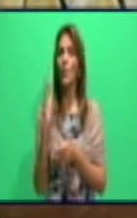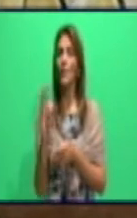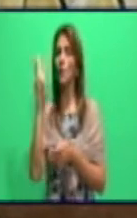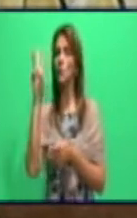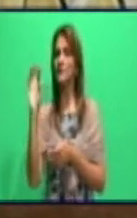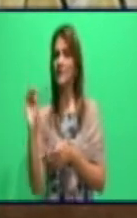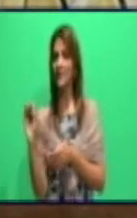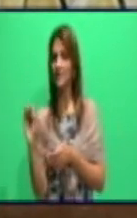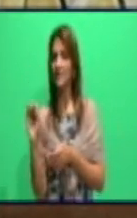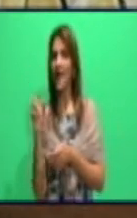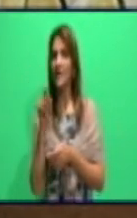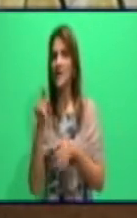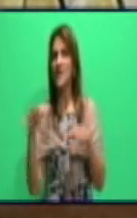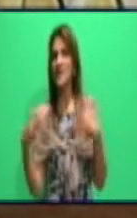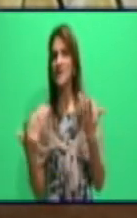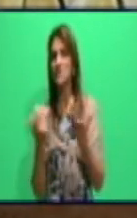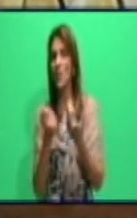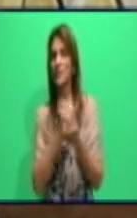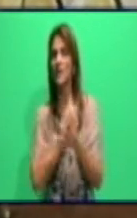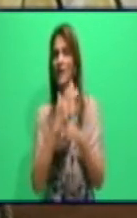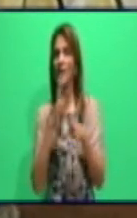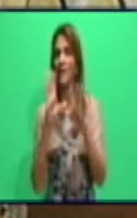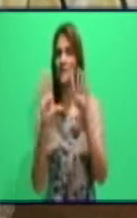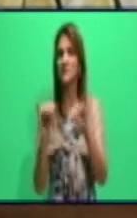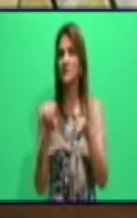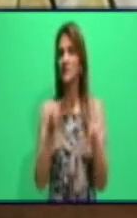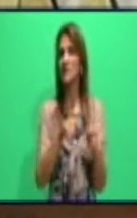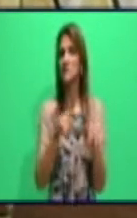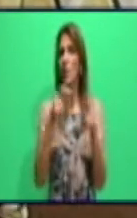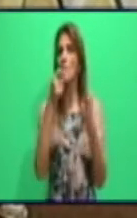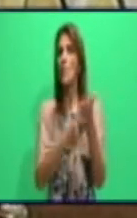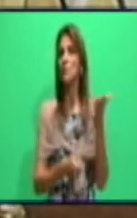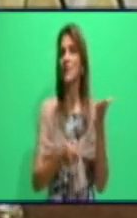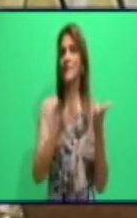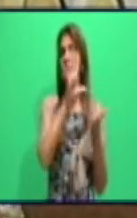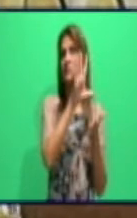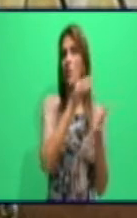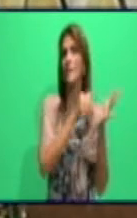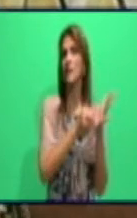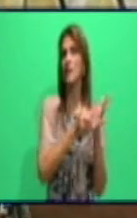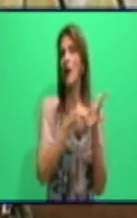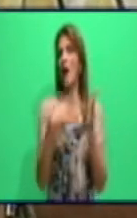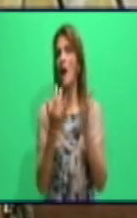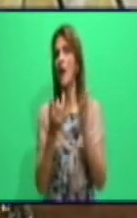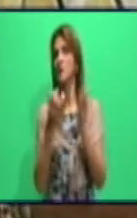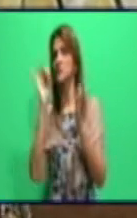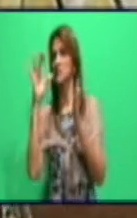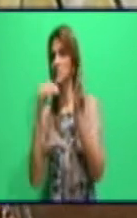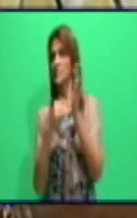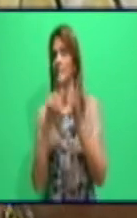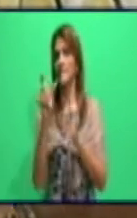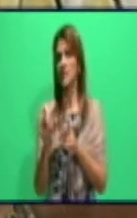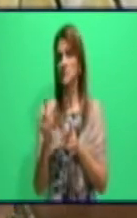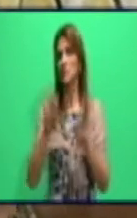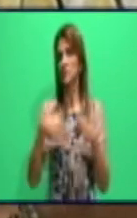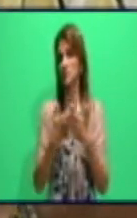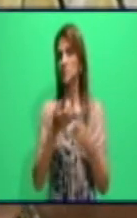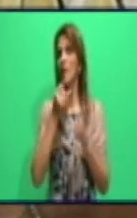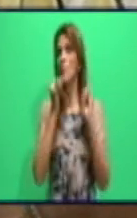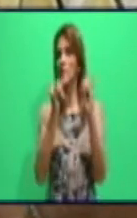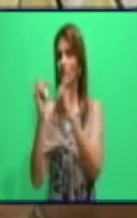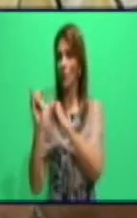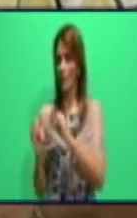tipifica multas entre 8 mil y 10 mil pesos y que más adelante nos vamos a informar en qué municipios hemos tenido que